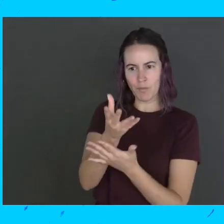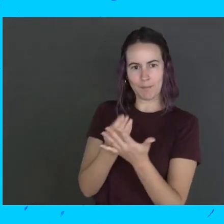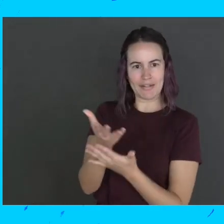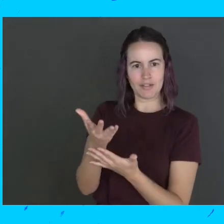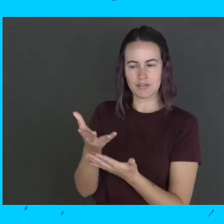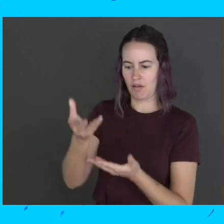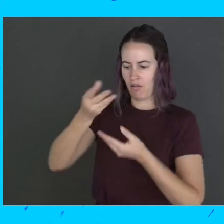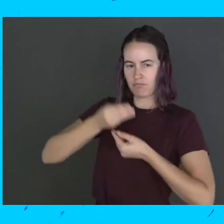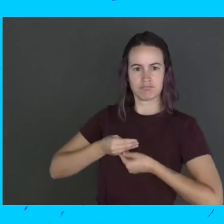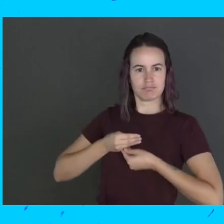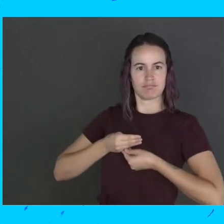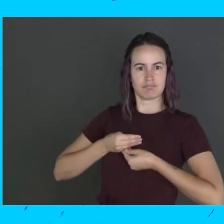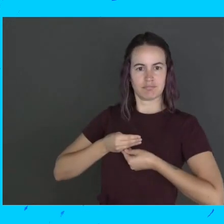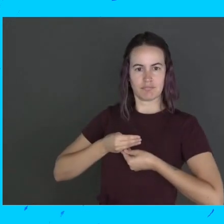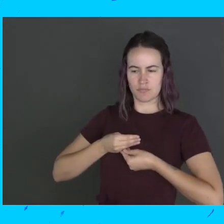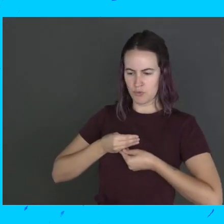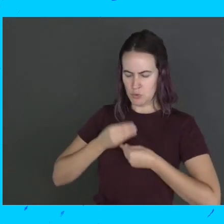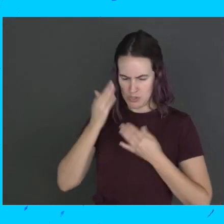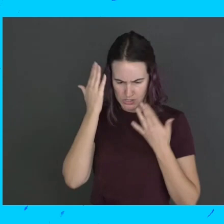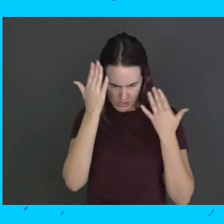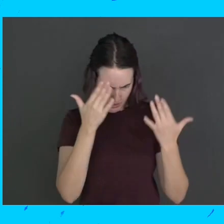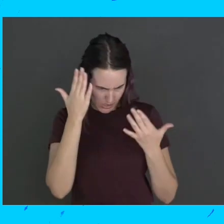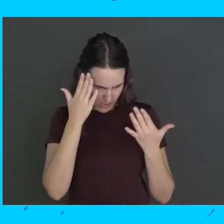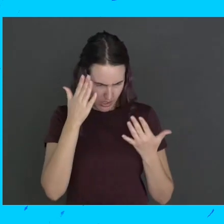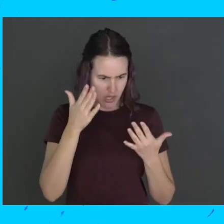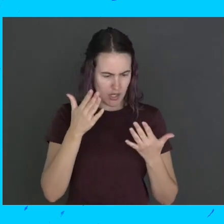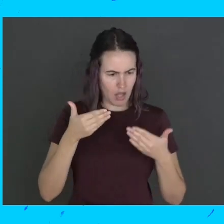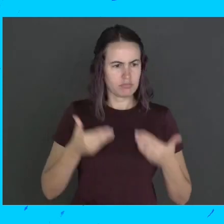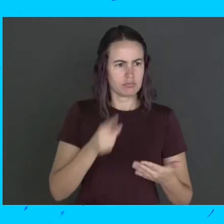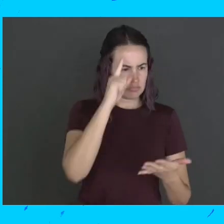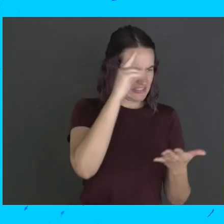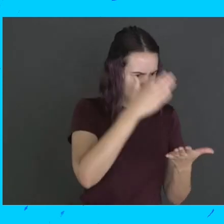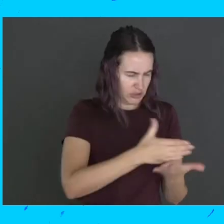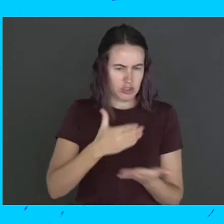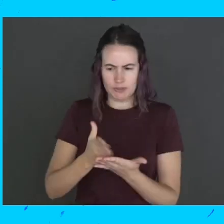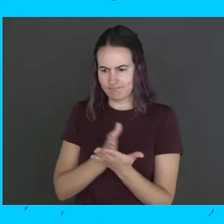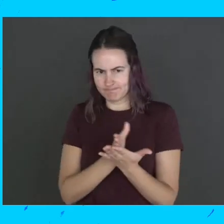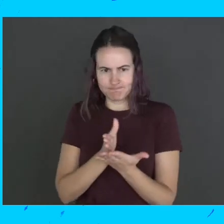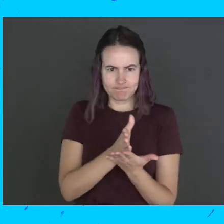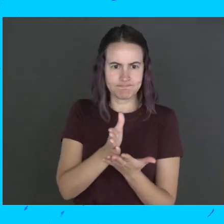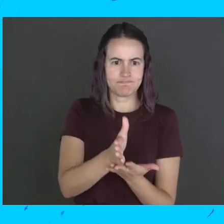abordar esta visión de la agenda